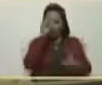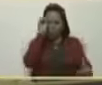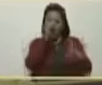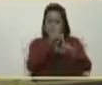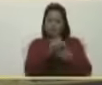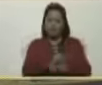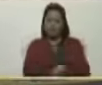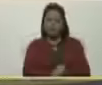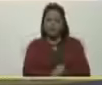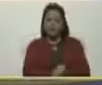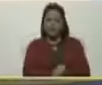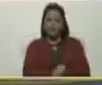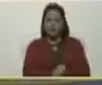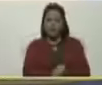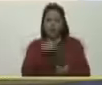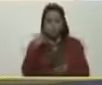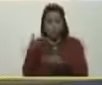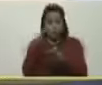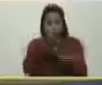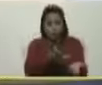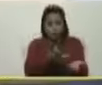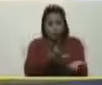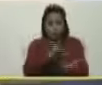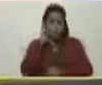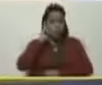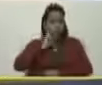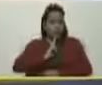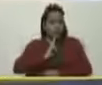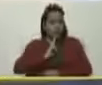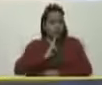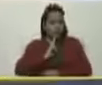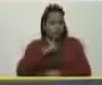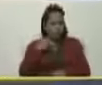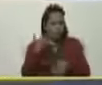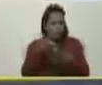Y cuando se fue, Bolívar se fue